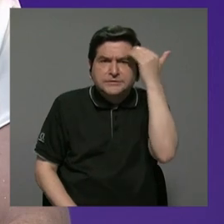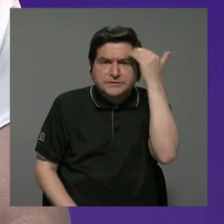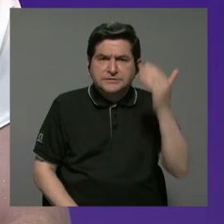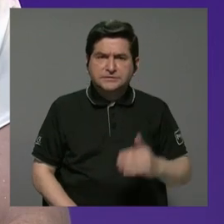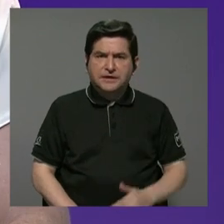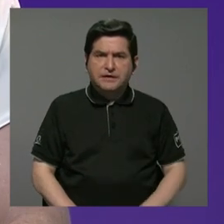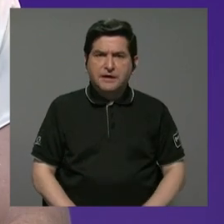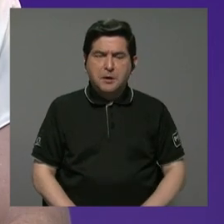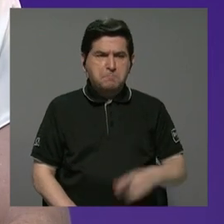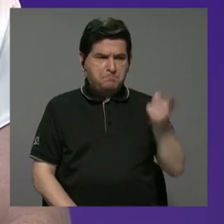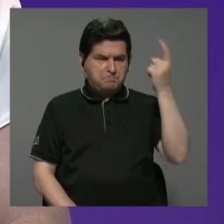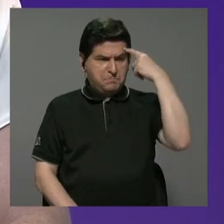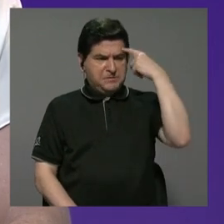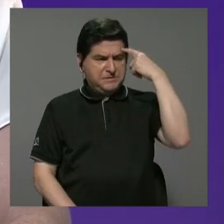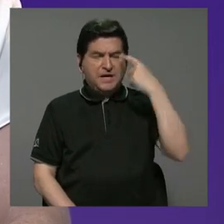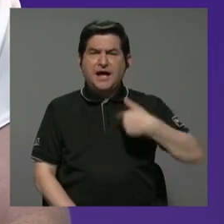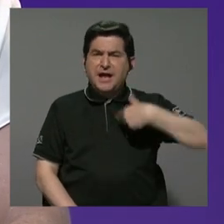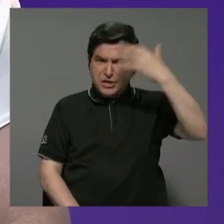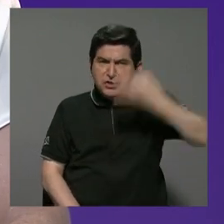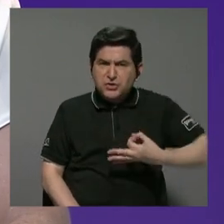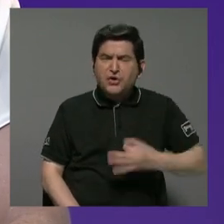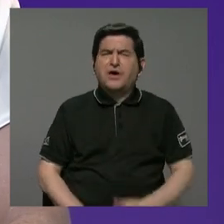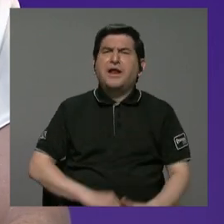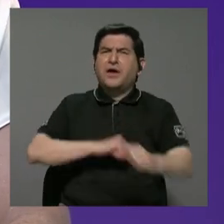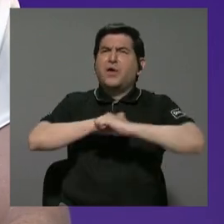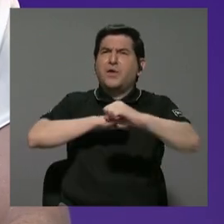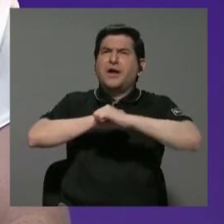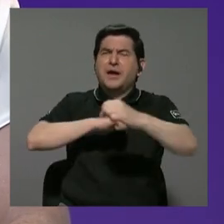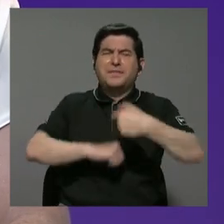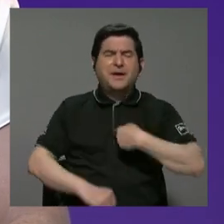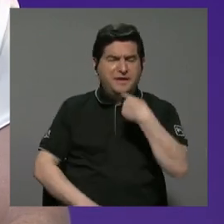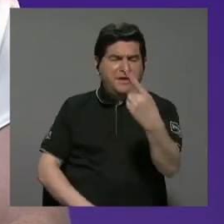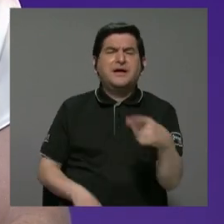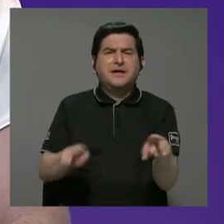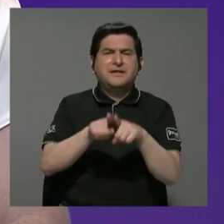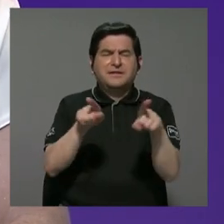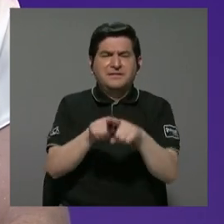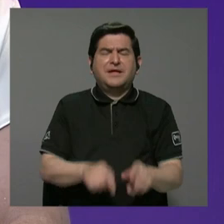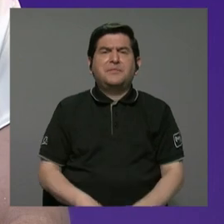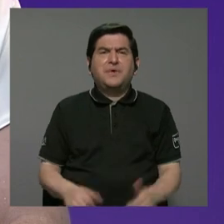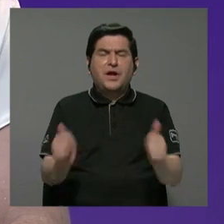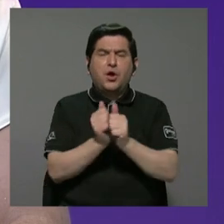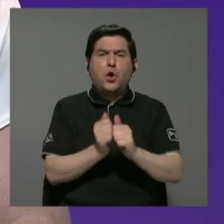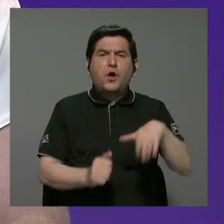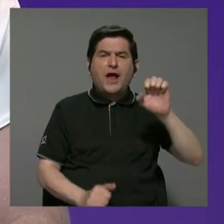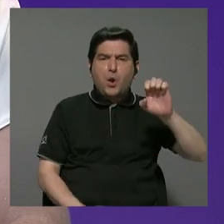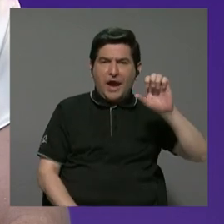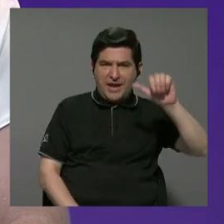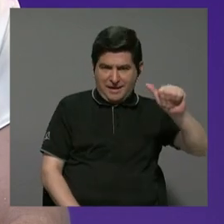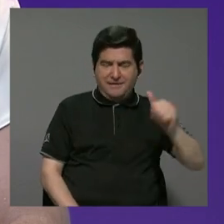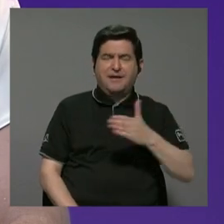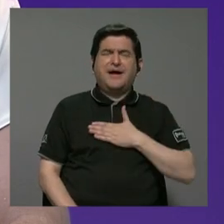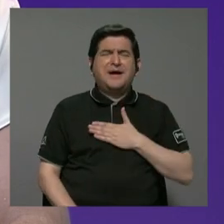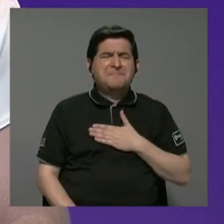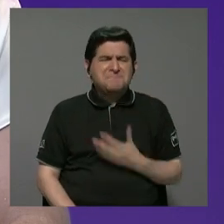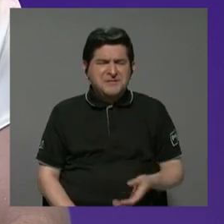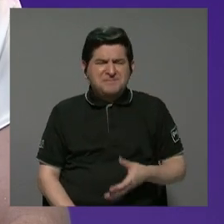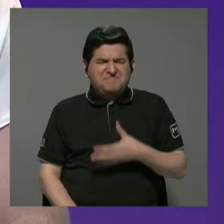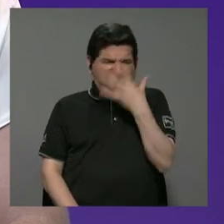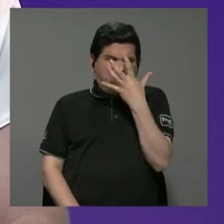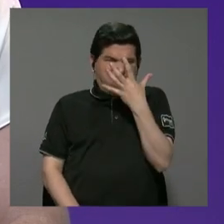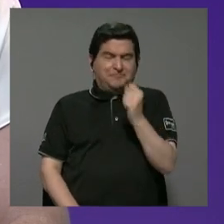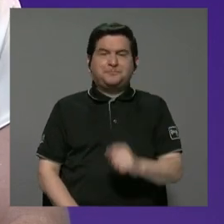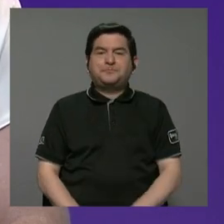que piensan, y creo que desde campaña yo lo he planteado, bueno, ahora también lo planteaba con Eugenia, algo que a mí me ha molestado y me sigue